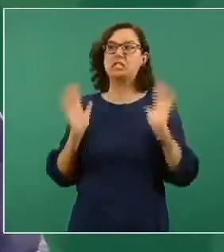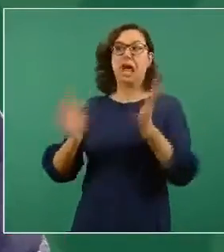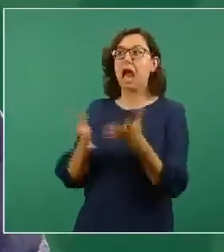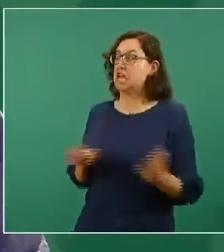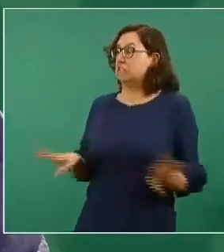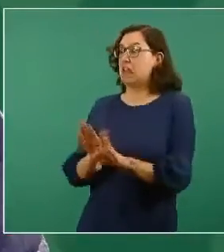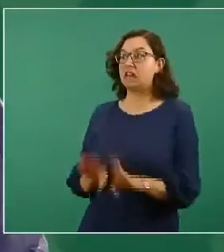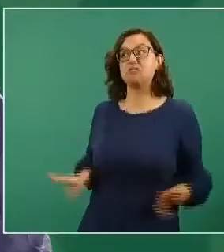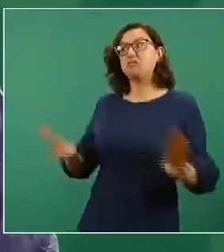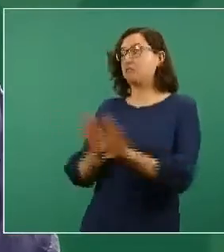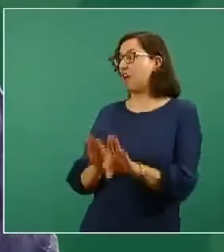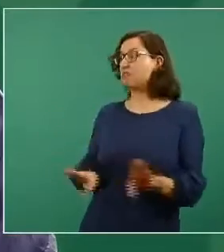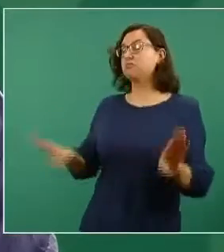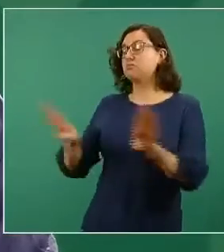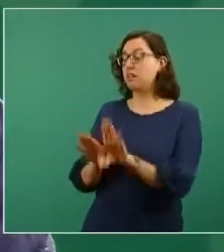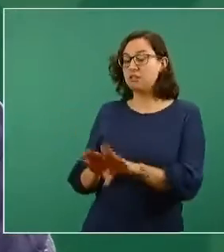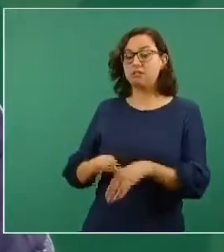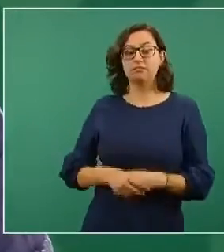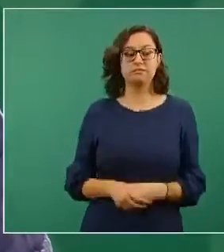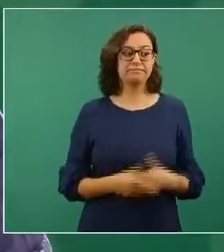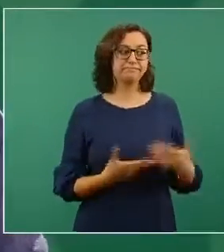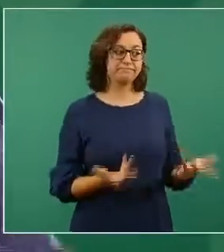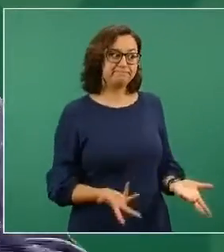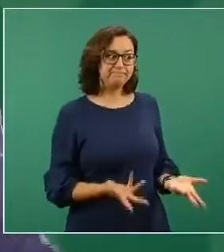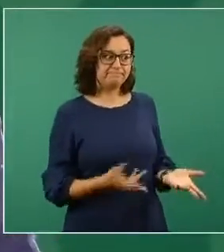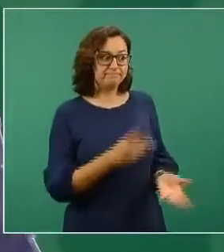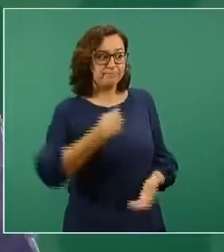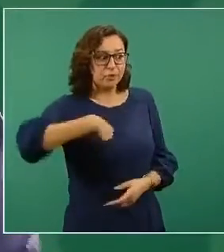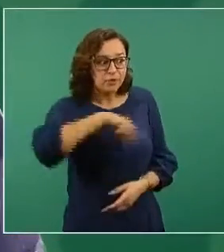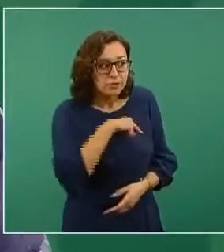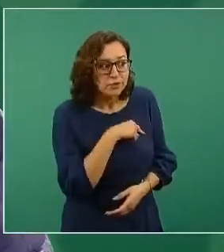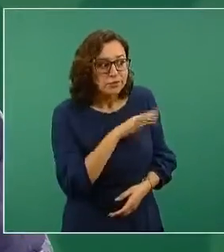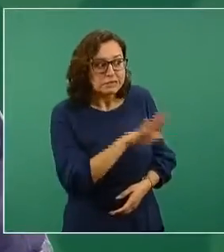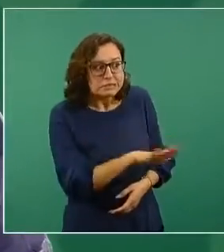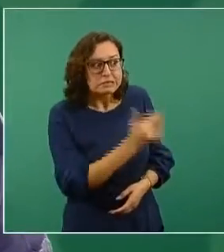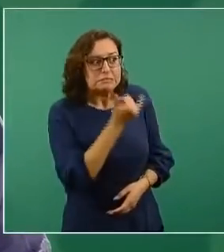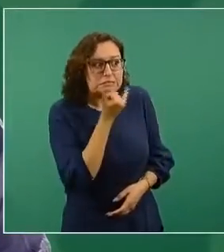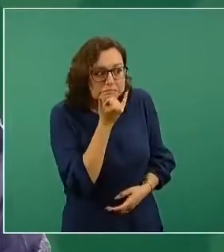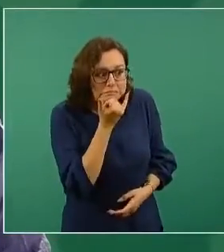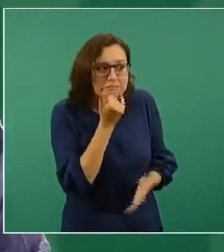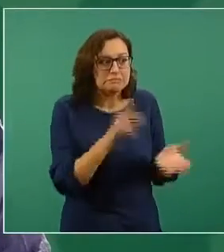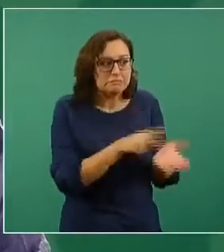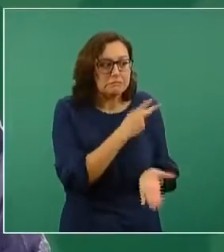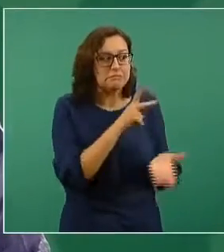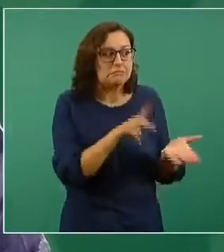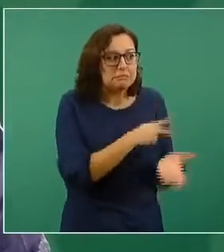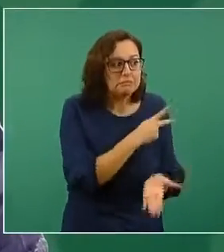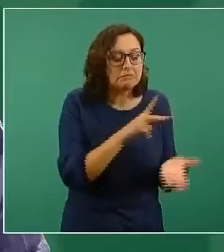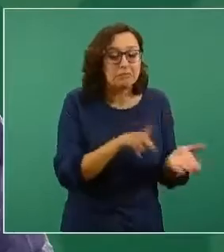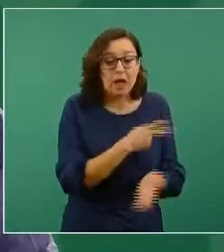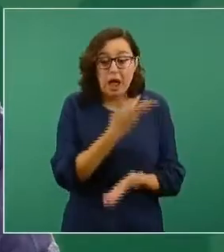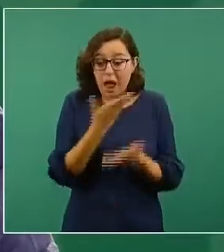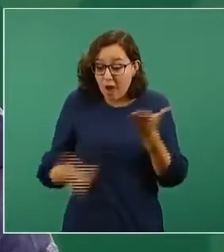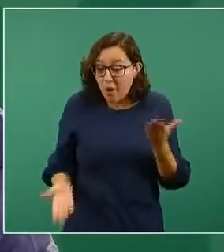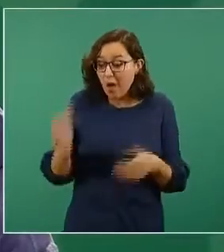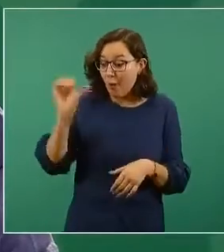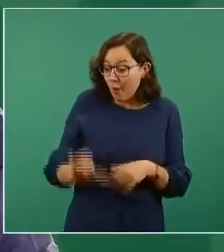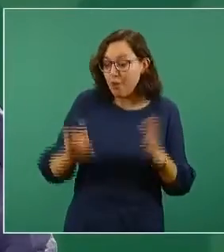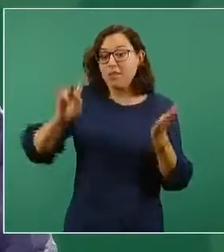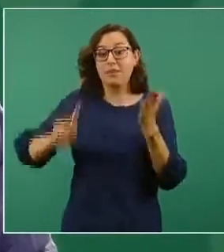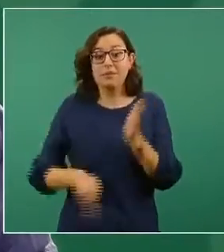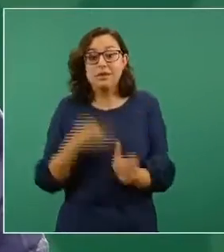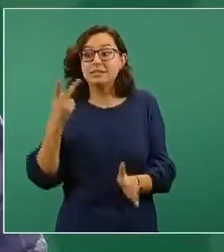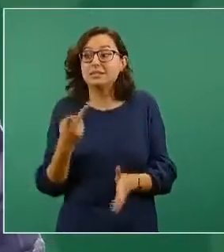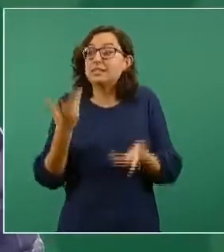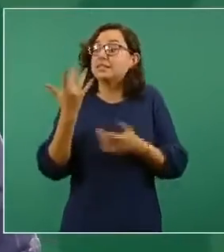cierren. Y que respondimos una y otra vez, y lo volvemos a decir, la mitad de la población mexicana vive al día.